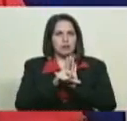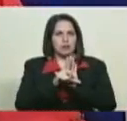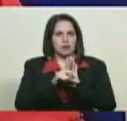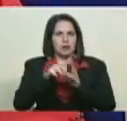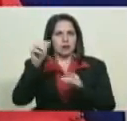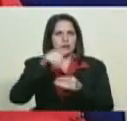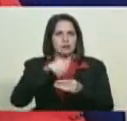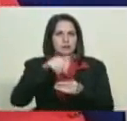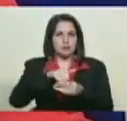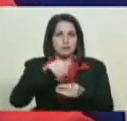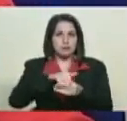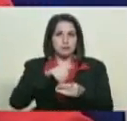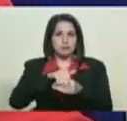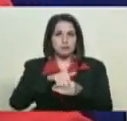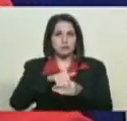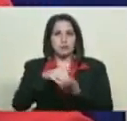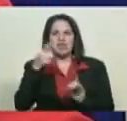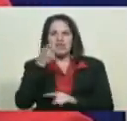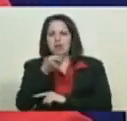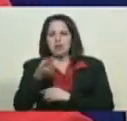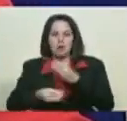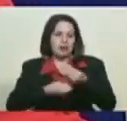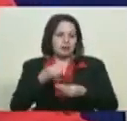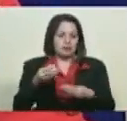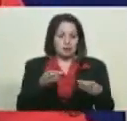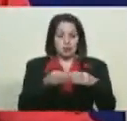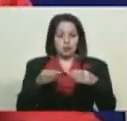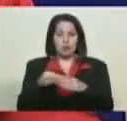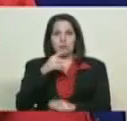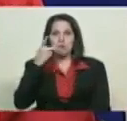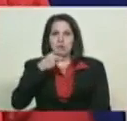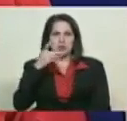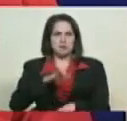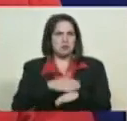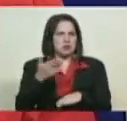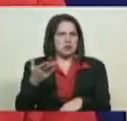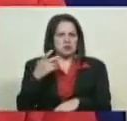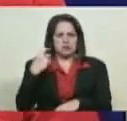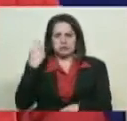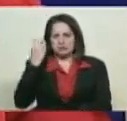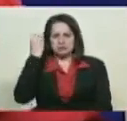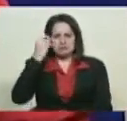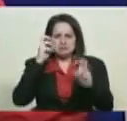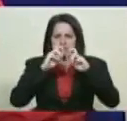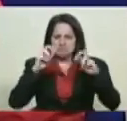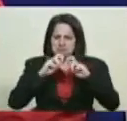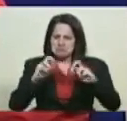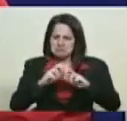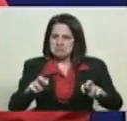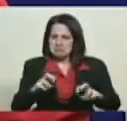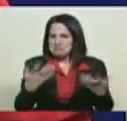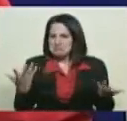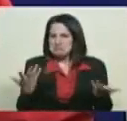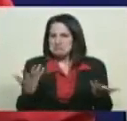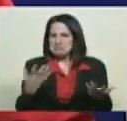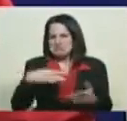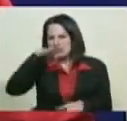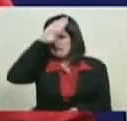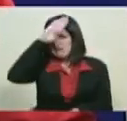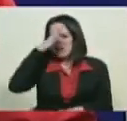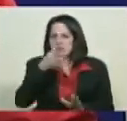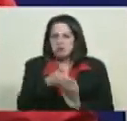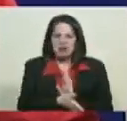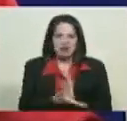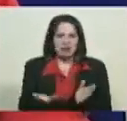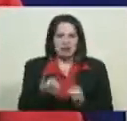electoral. ¿Qué debo hacer para tener un partido político? ¿Por qué? Por pura curiosidad, por morbo, ¿no? La